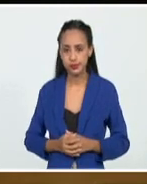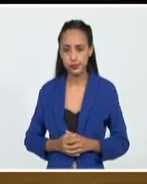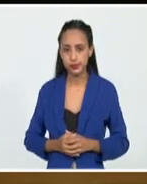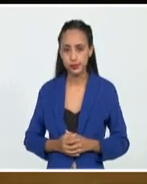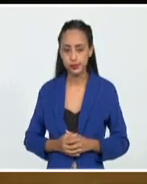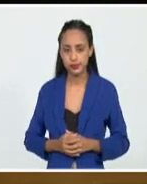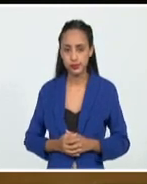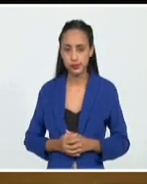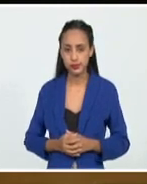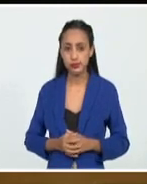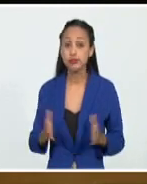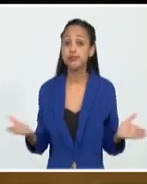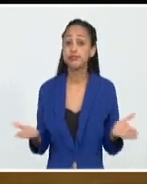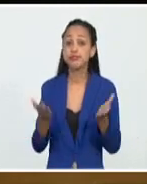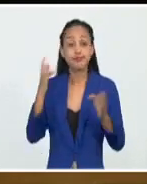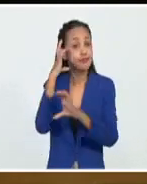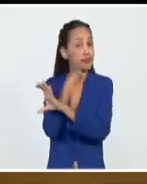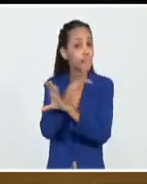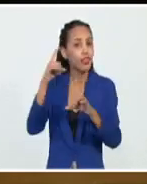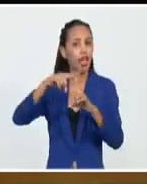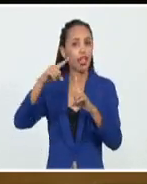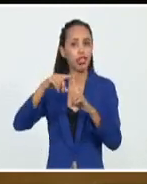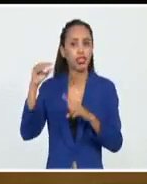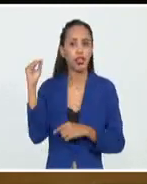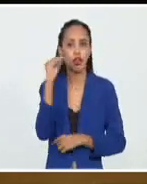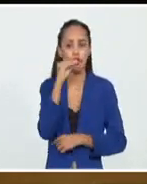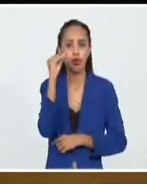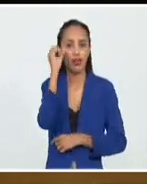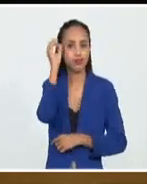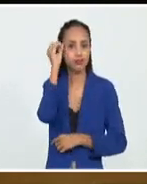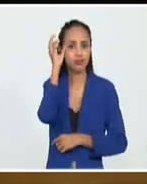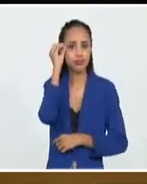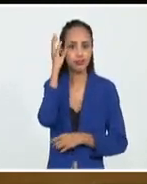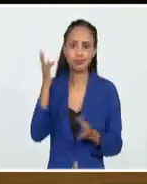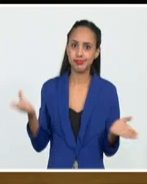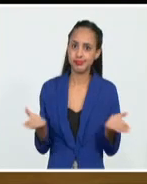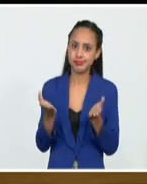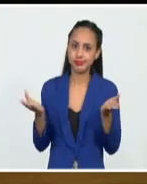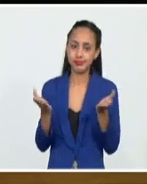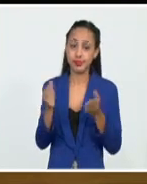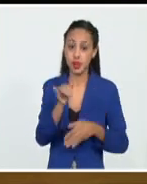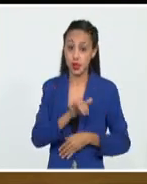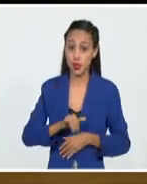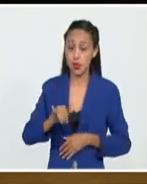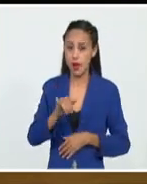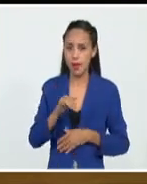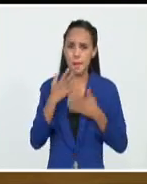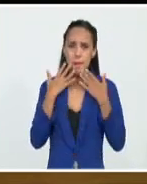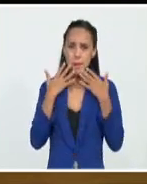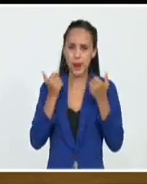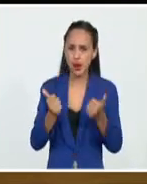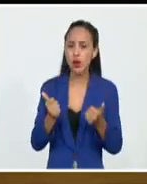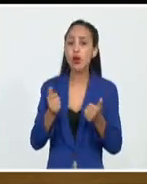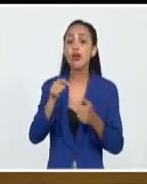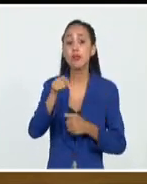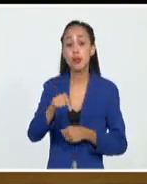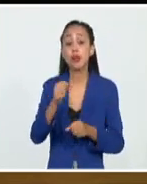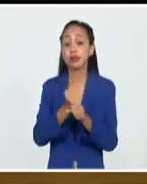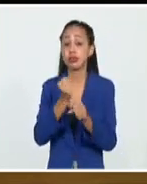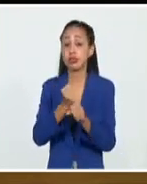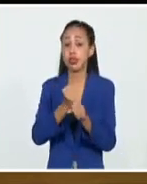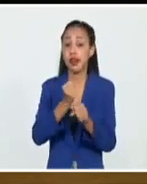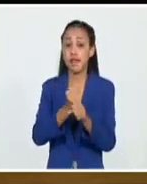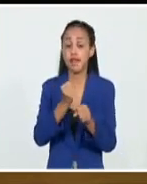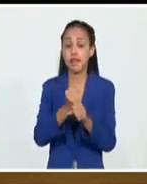Impulsar la ciencia y el desarrollo de la tecnología y la innovación, de modo que desempeñen un papel principal en